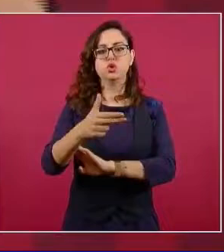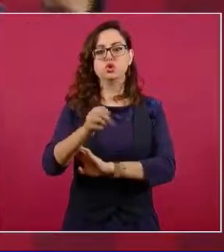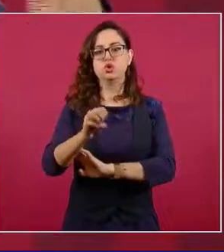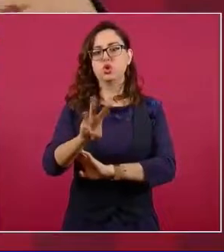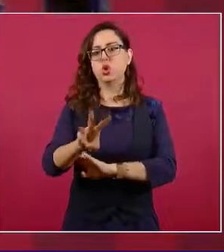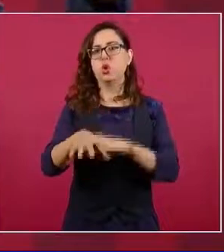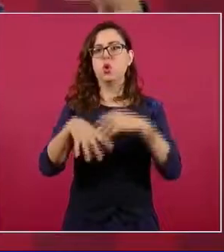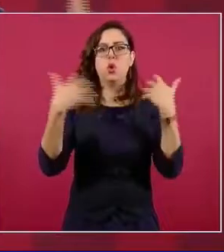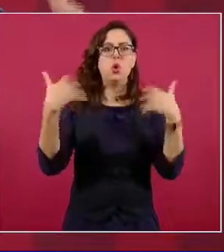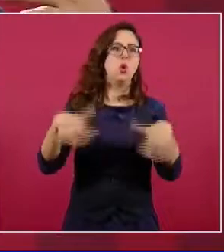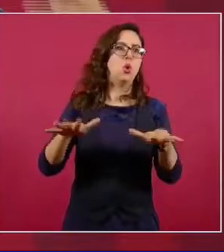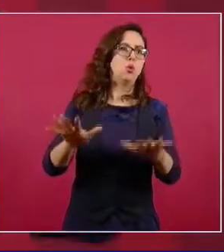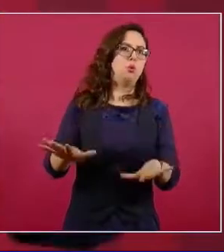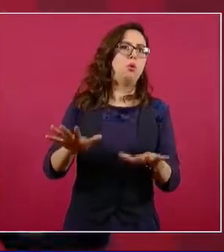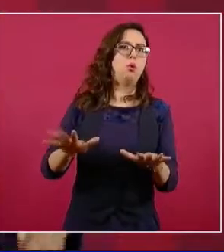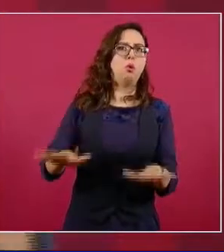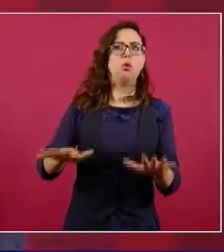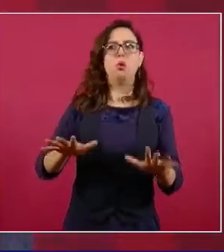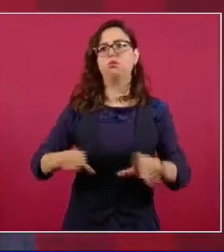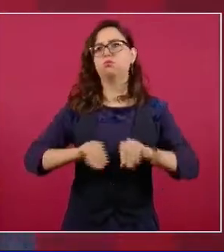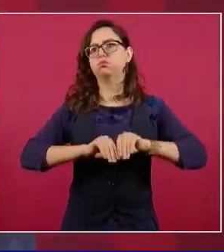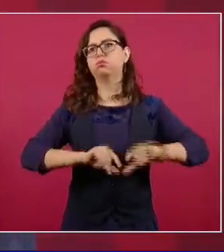Y muchos, ¿no?,